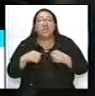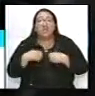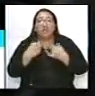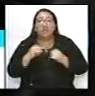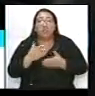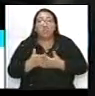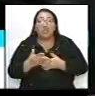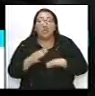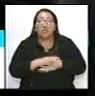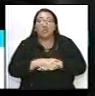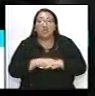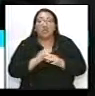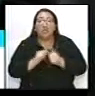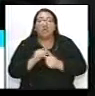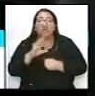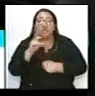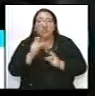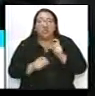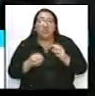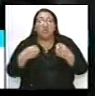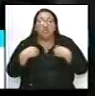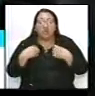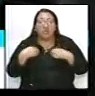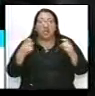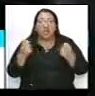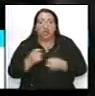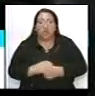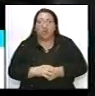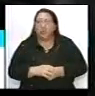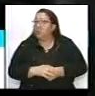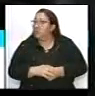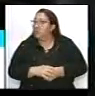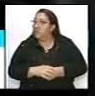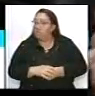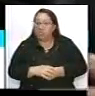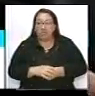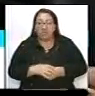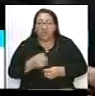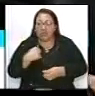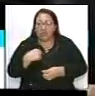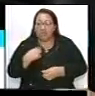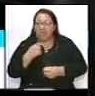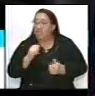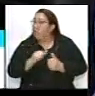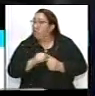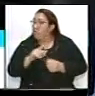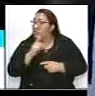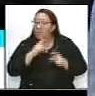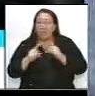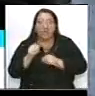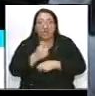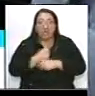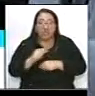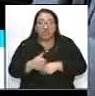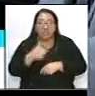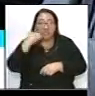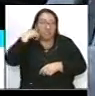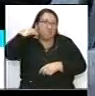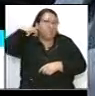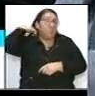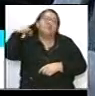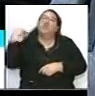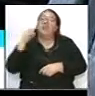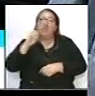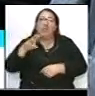informes fueron elaborados por su personal de su despacho congresal y que debieron contar con supervisión del asesor principal, eso lo dijo él.